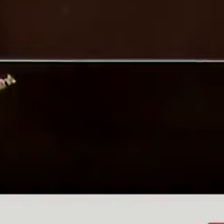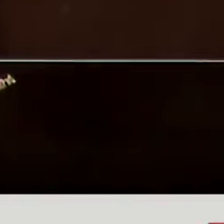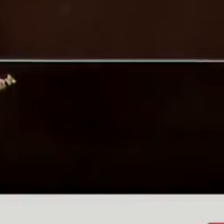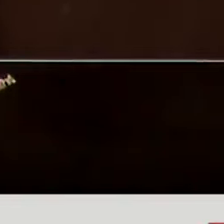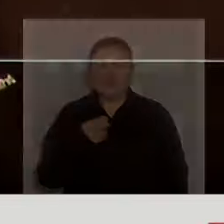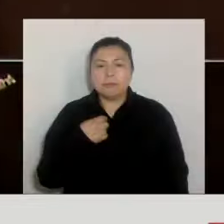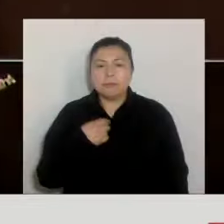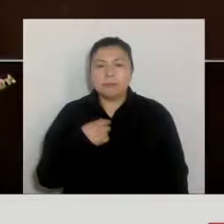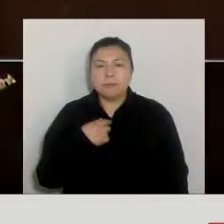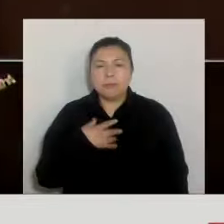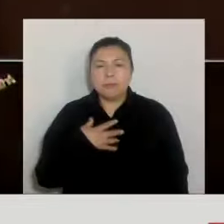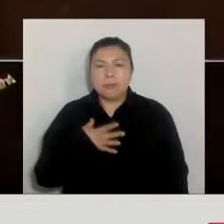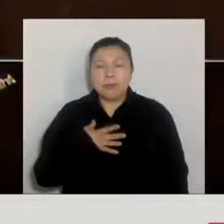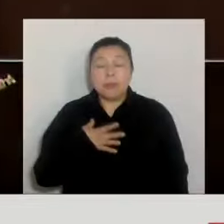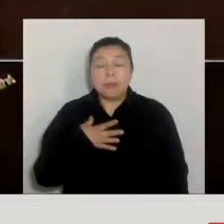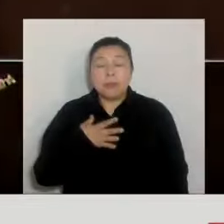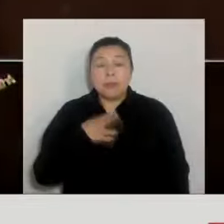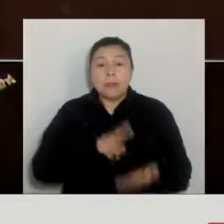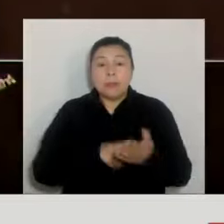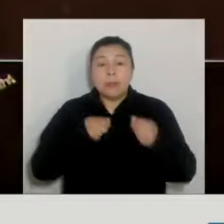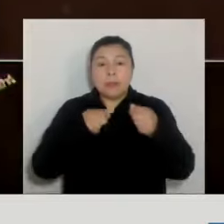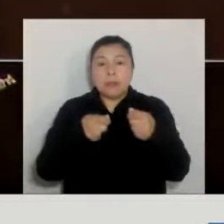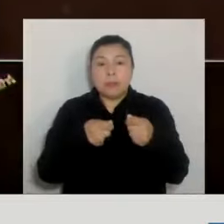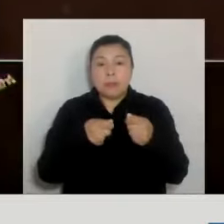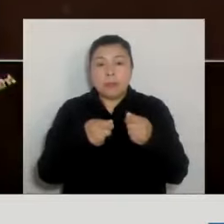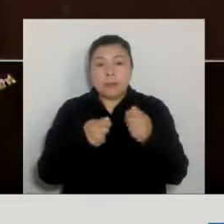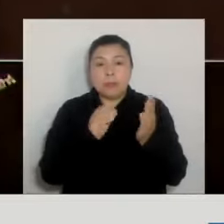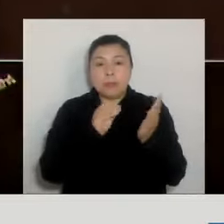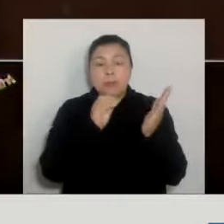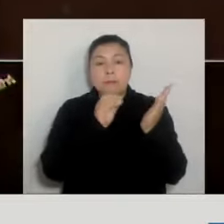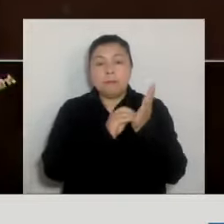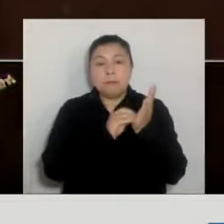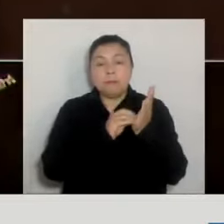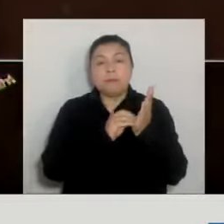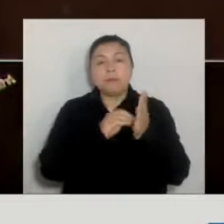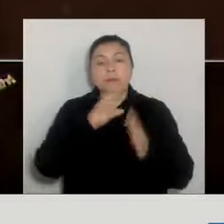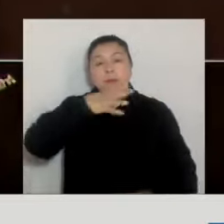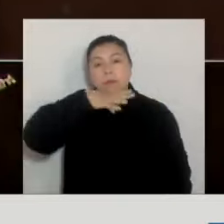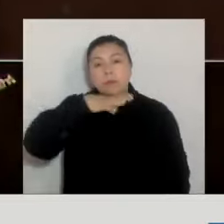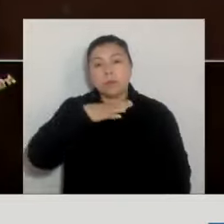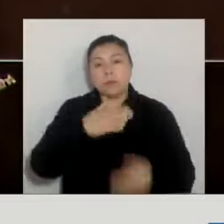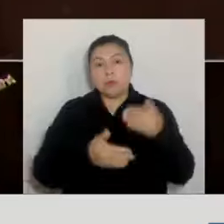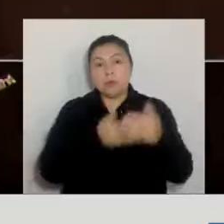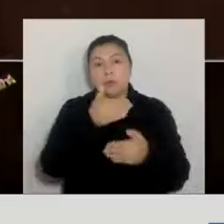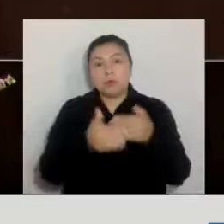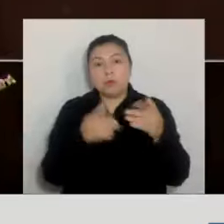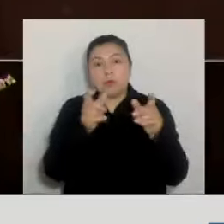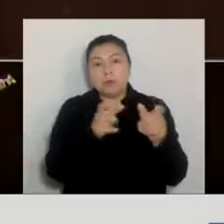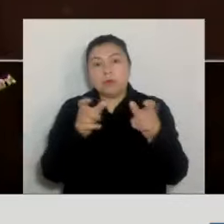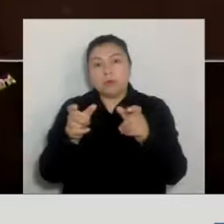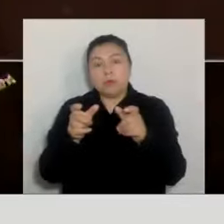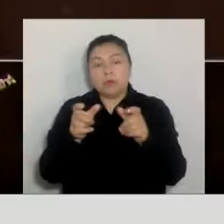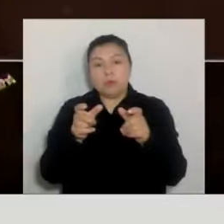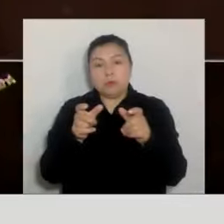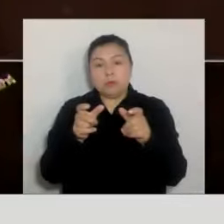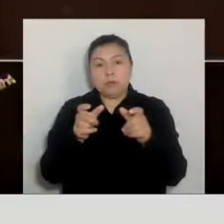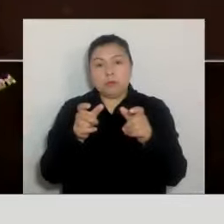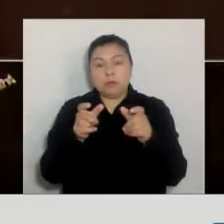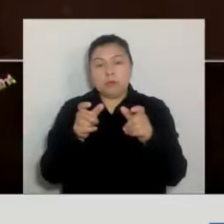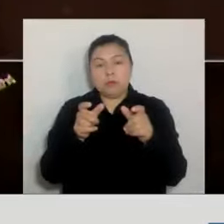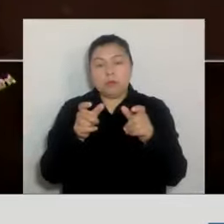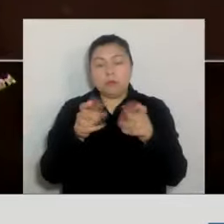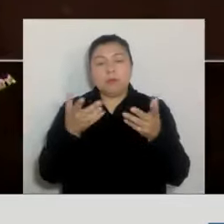origin mensaje que modifica el código de aguas en lo relativo al procedimiento de fiscalización y vigilancia por parte